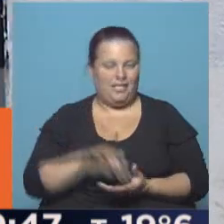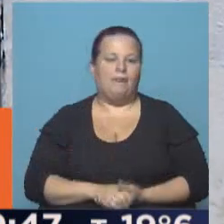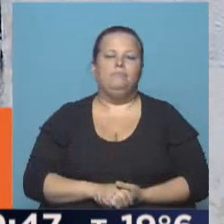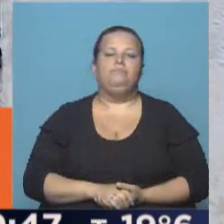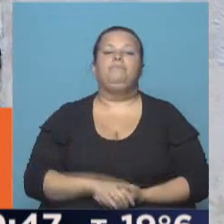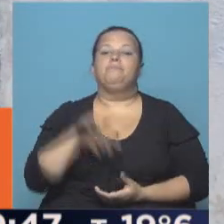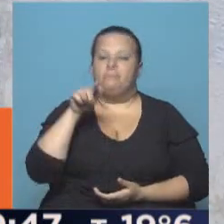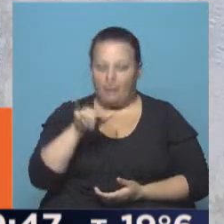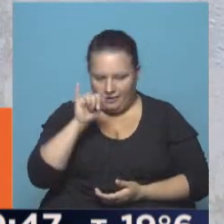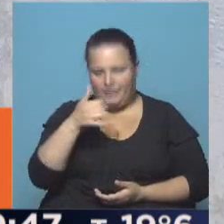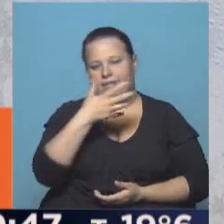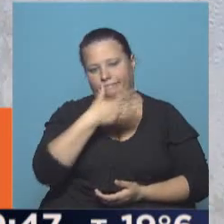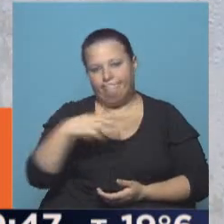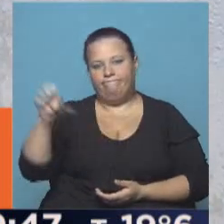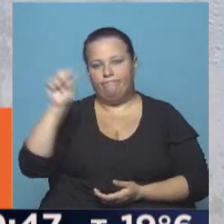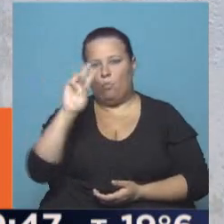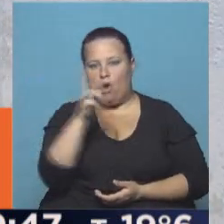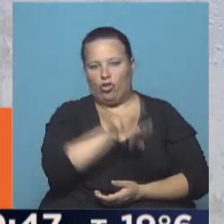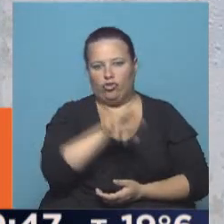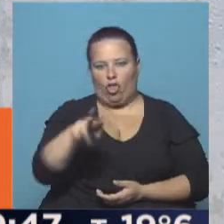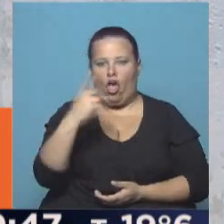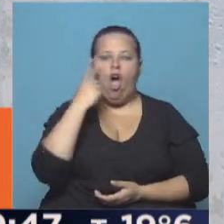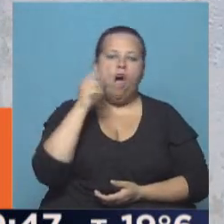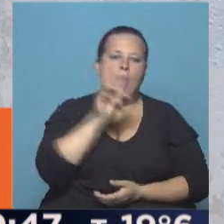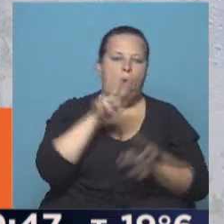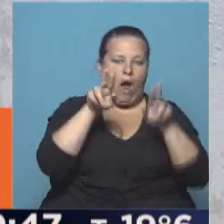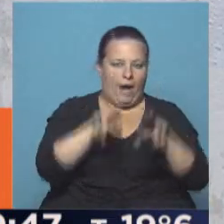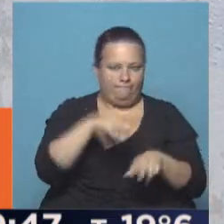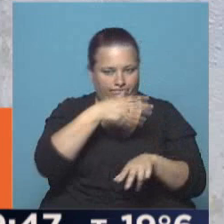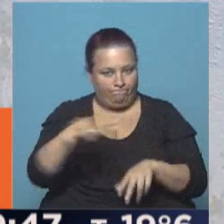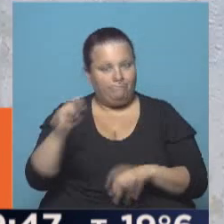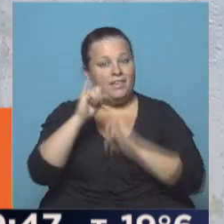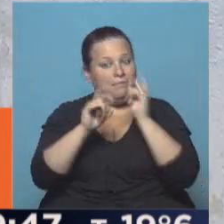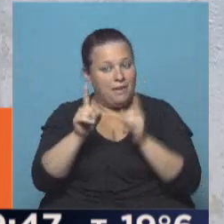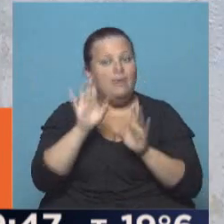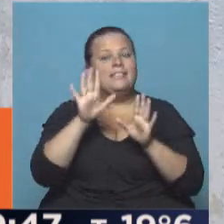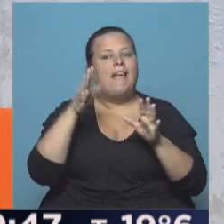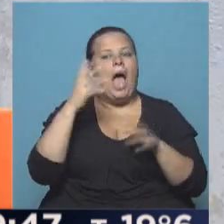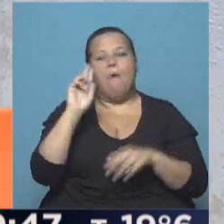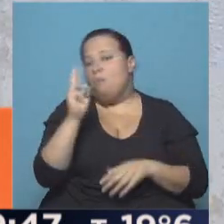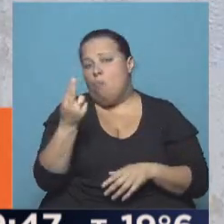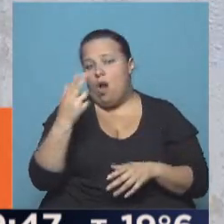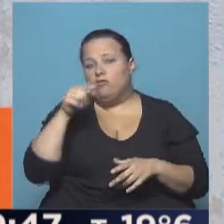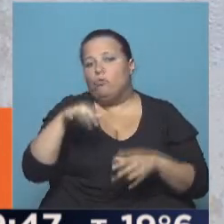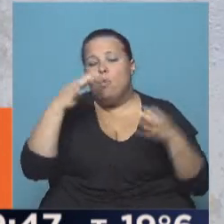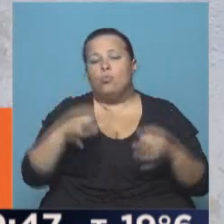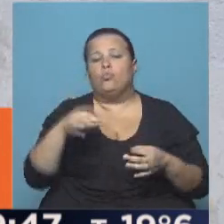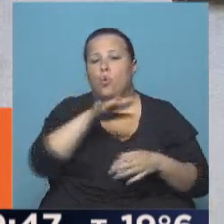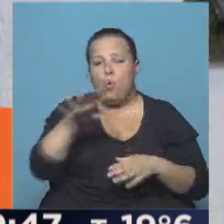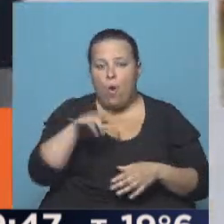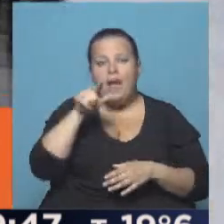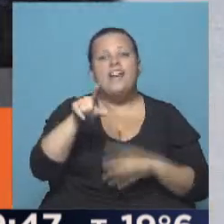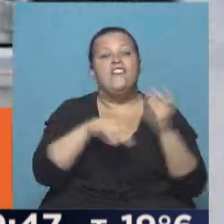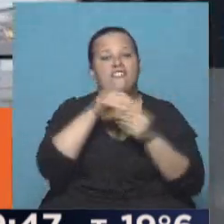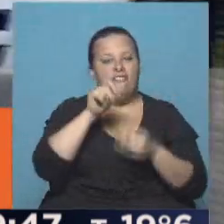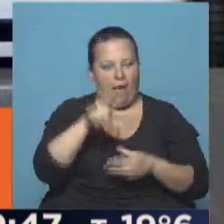Argentina, donde sí se retiran lamentablemente los dos cuerpos de este hombre y esta mujer, que como bien decías, encontraron la muerte aquí en este lugar. Este es un